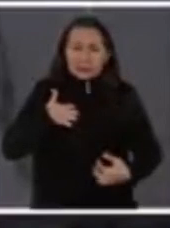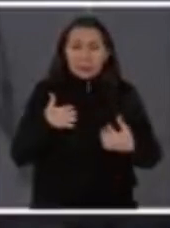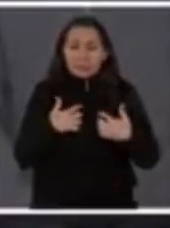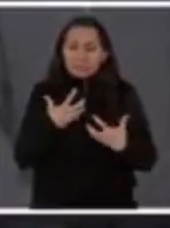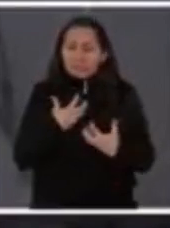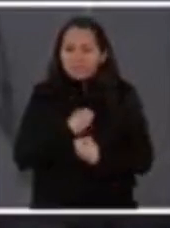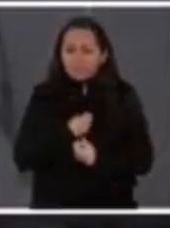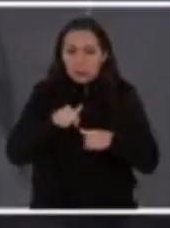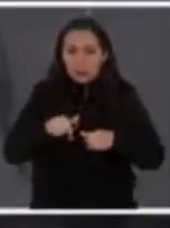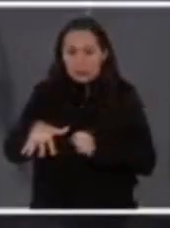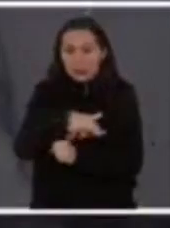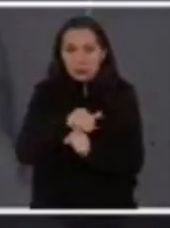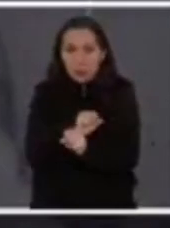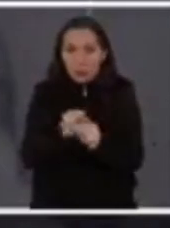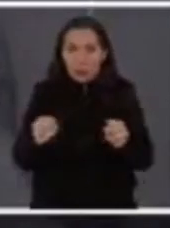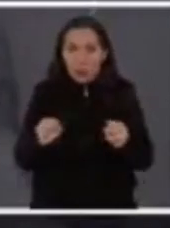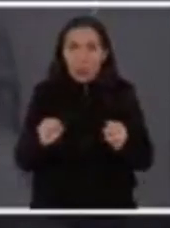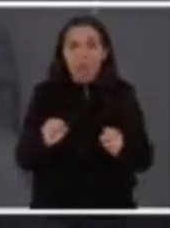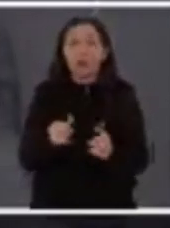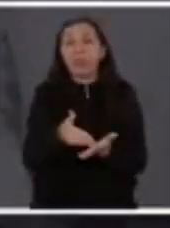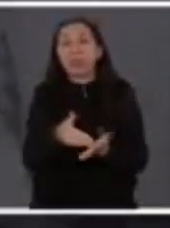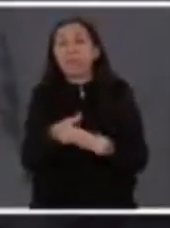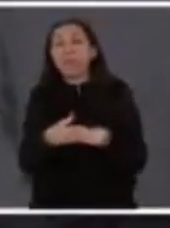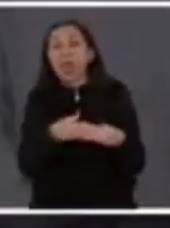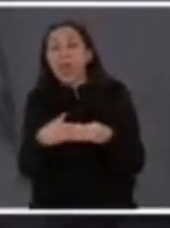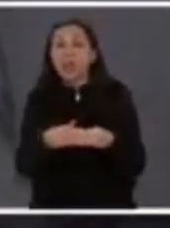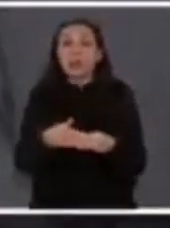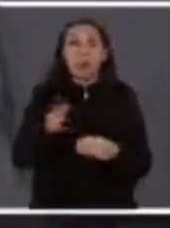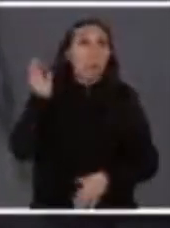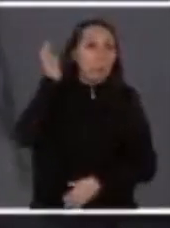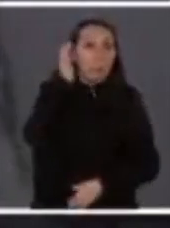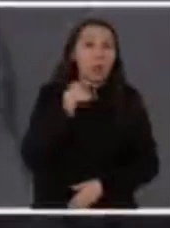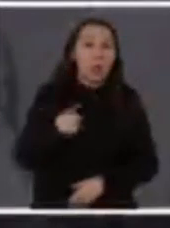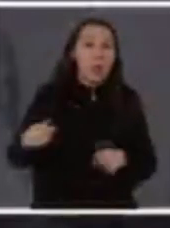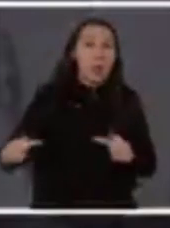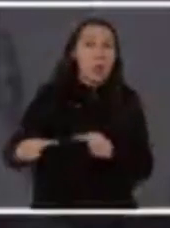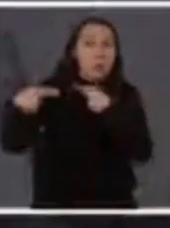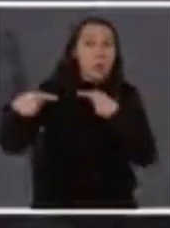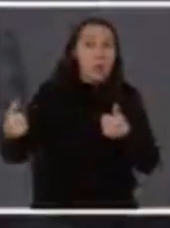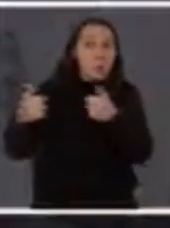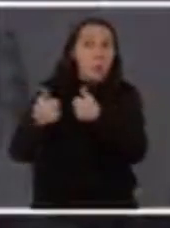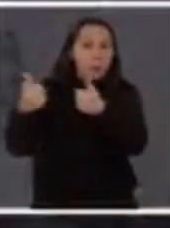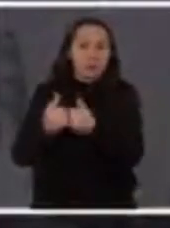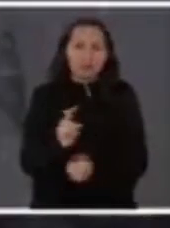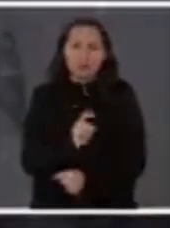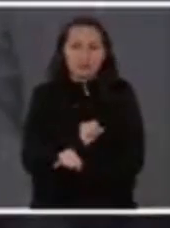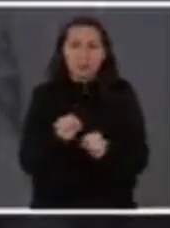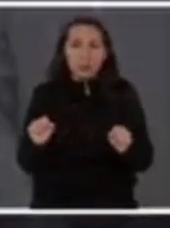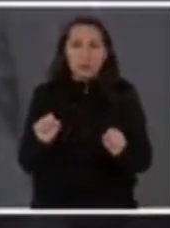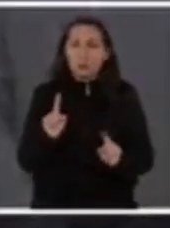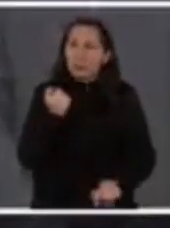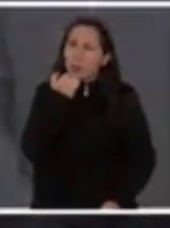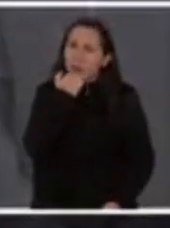situación y por lo tanto no podemos tener ni mano blanda, ni hacernos los lesos, ni empezar con el empate. Acá, como decía alguien, si